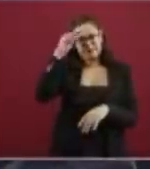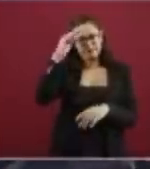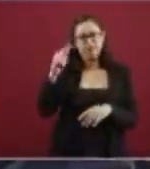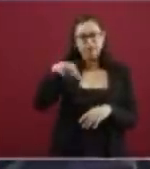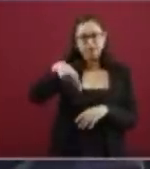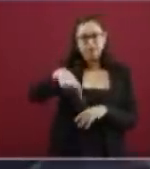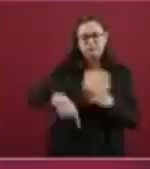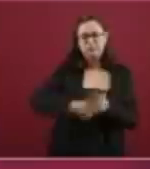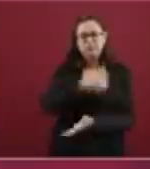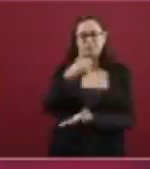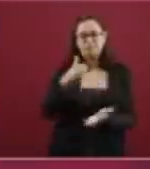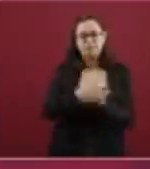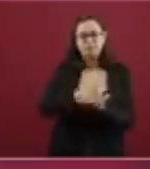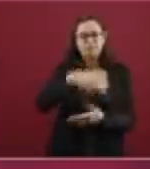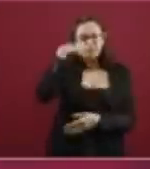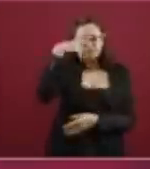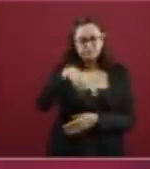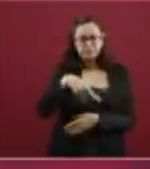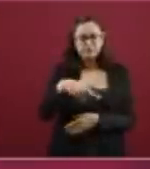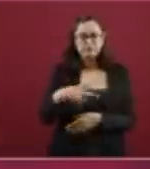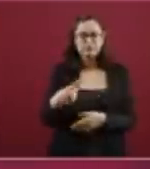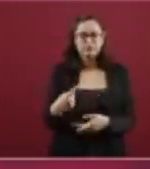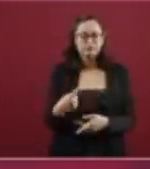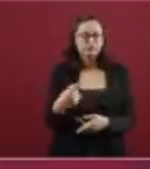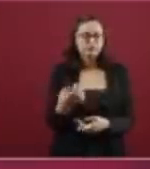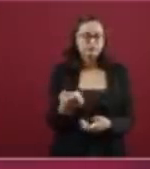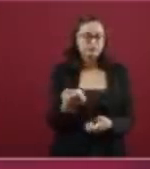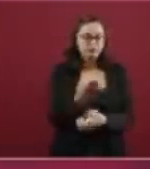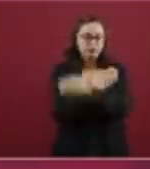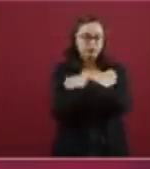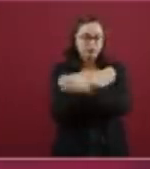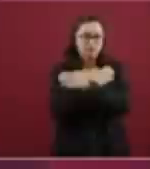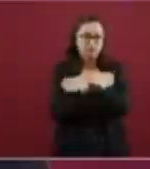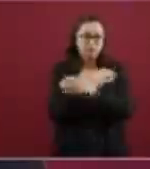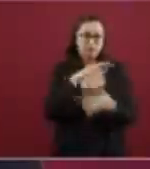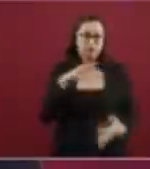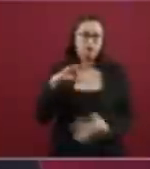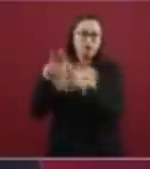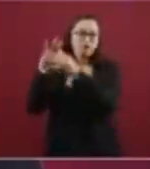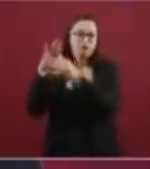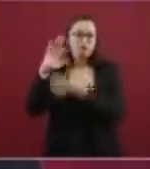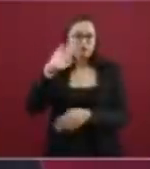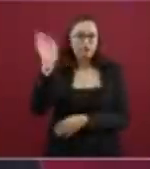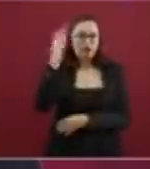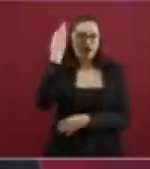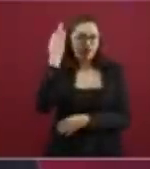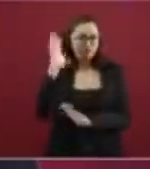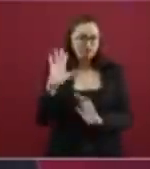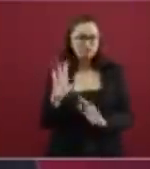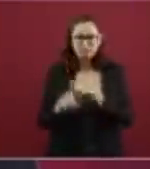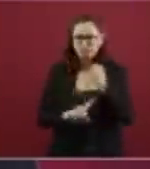México la educación está federalizada y no hay problema.